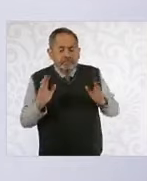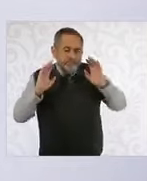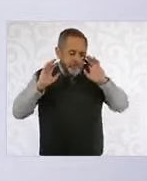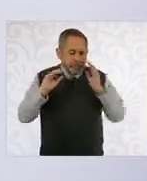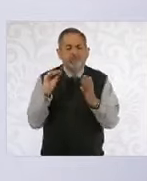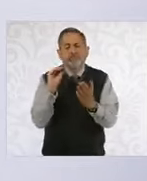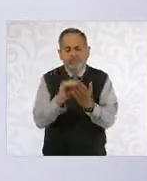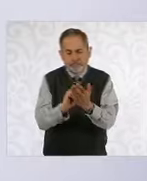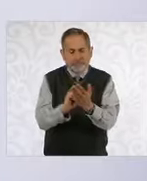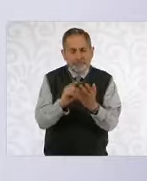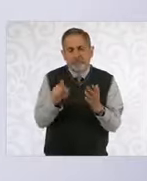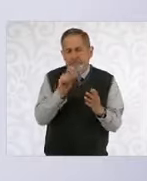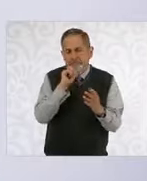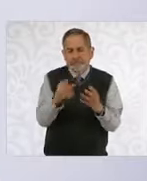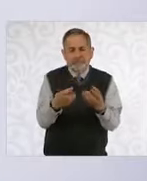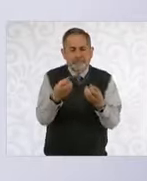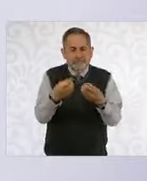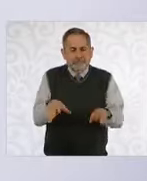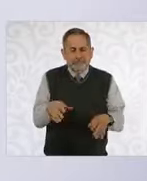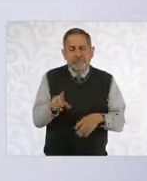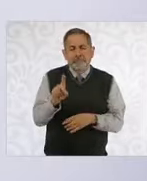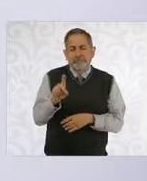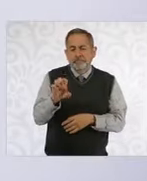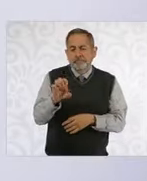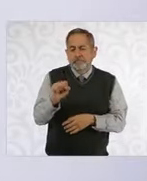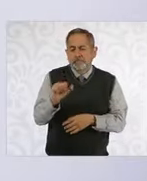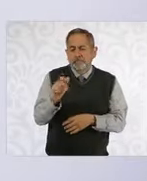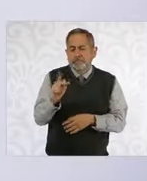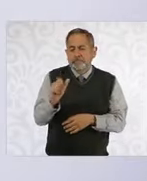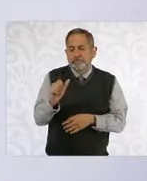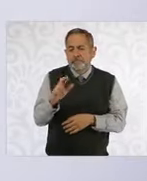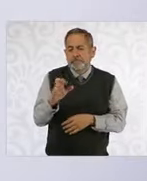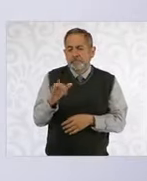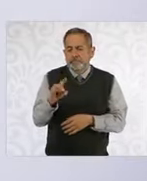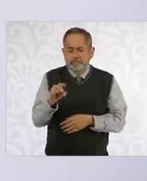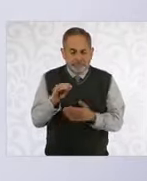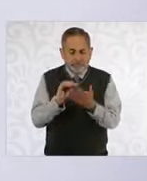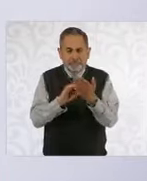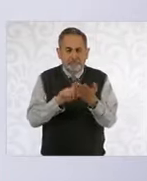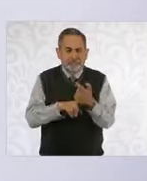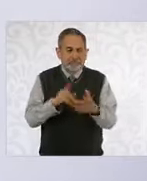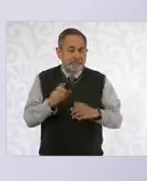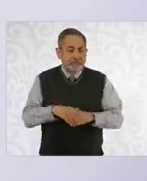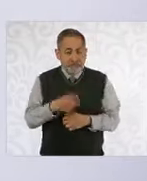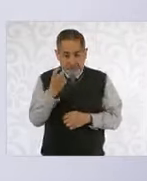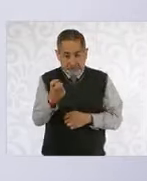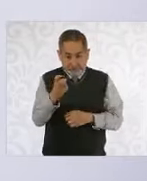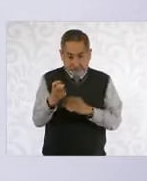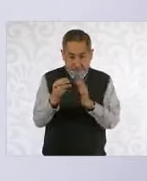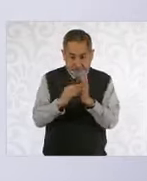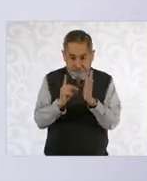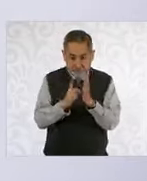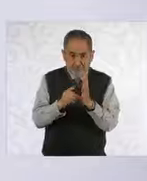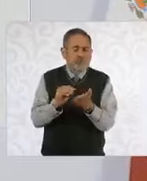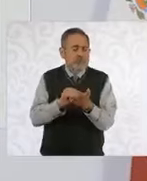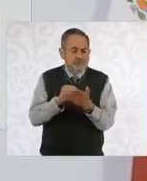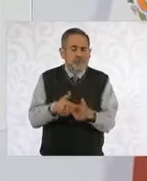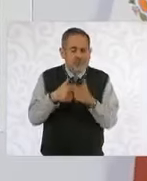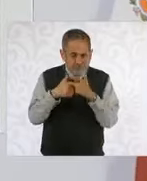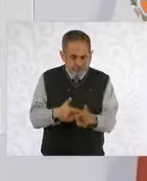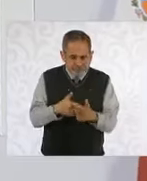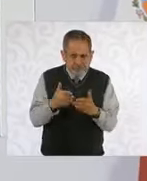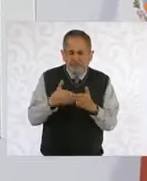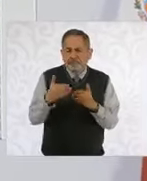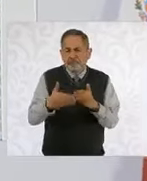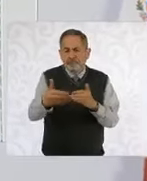las fiscalías porque fueron reportados de esa manera. Esta metodología la vamos a seguir, pero además